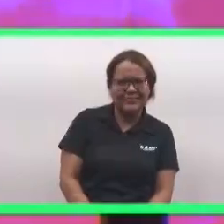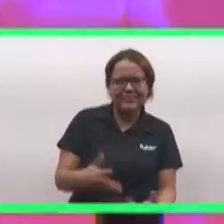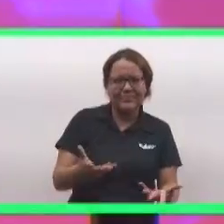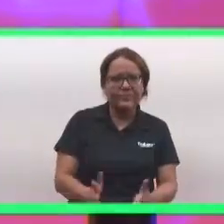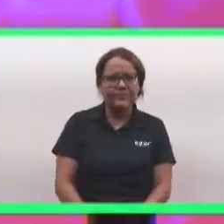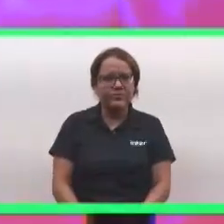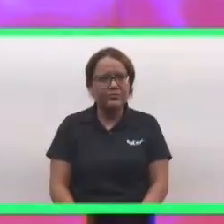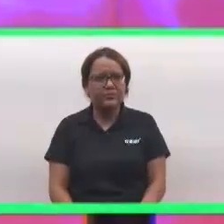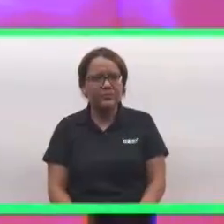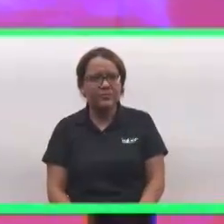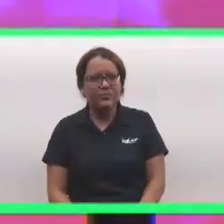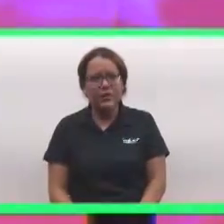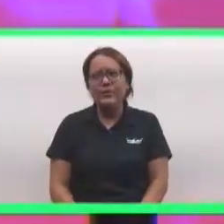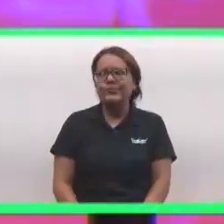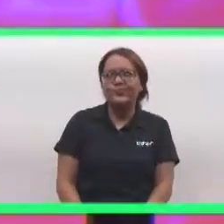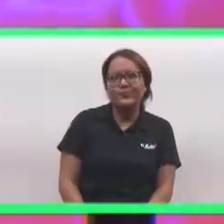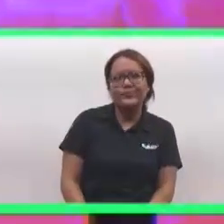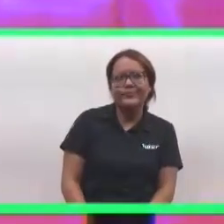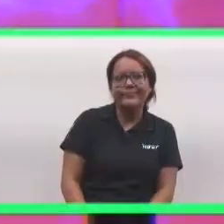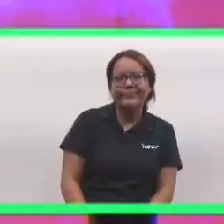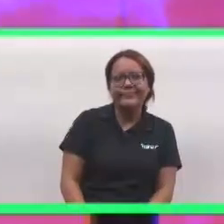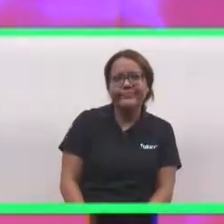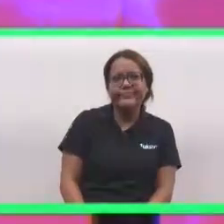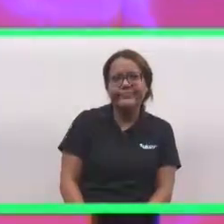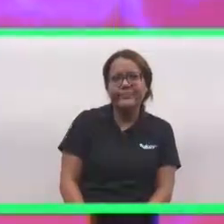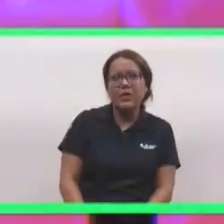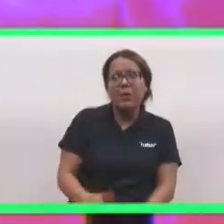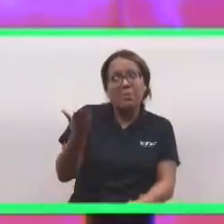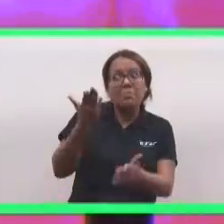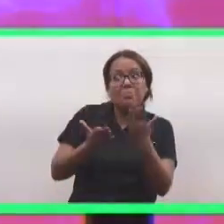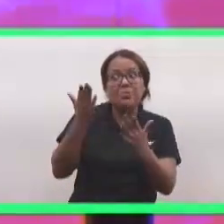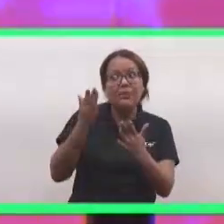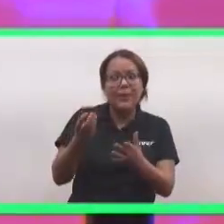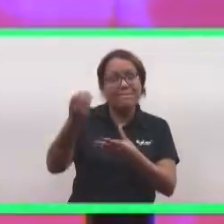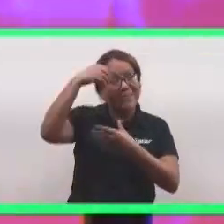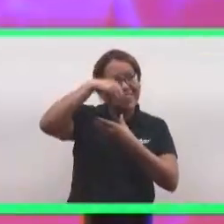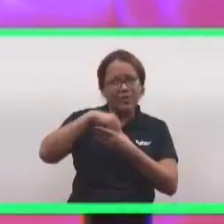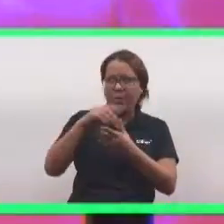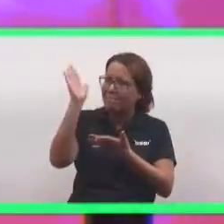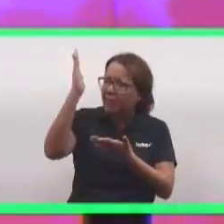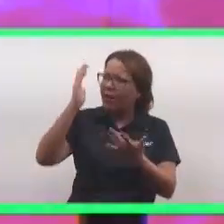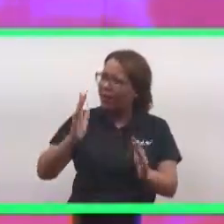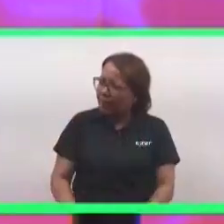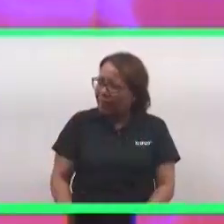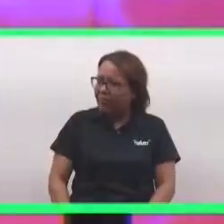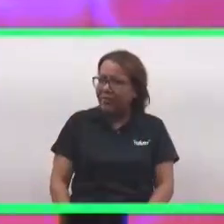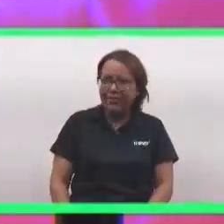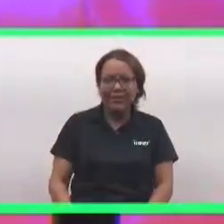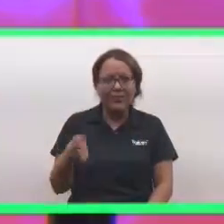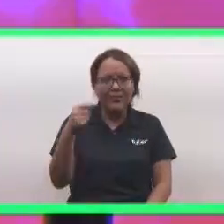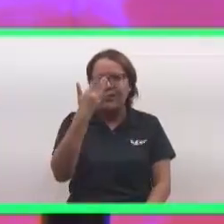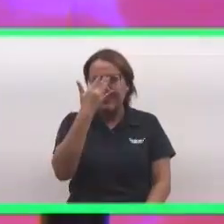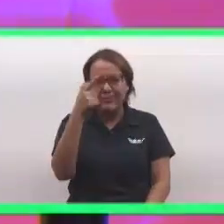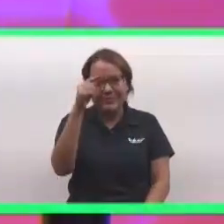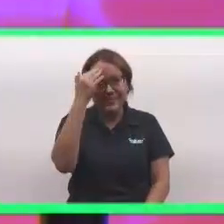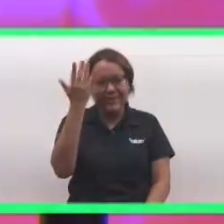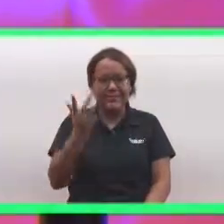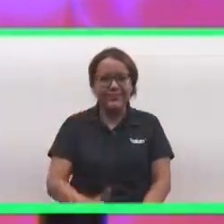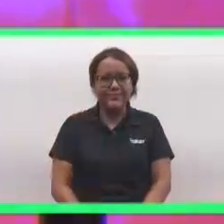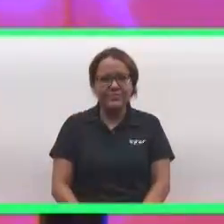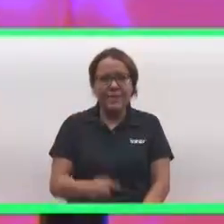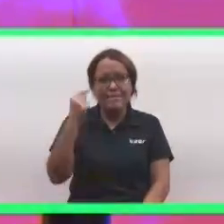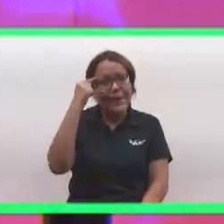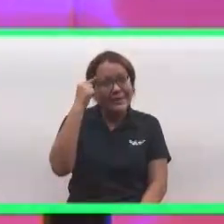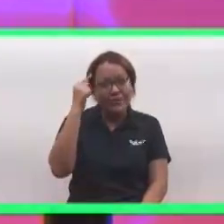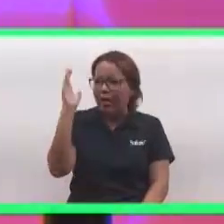Y la hermana le deja lugar a duda, le dice, quizás sí, pero por dentro de estúpida. Ella lo dijo, lo